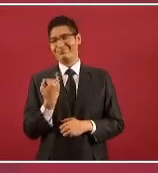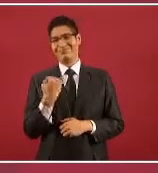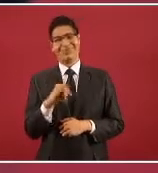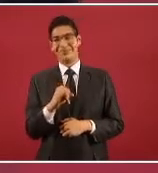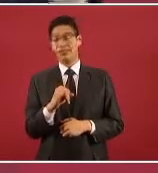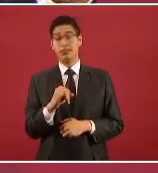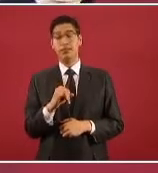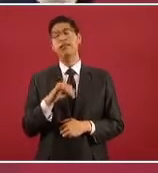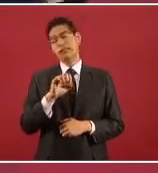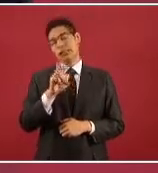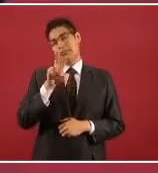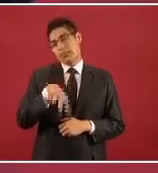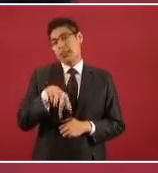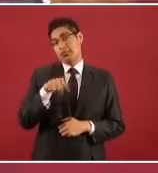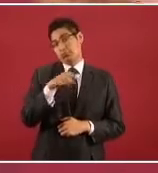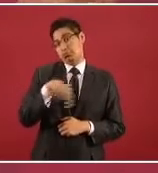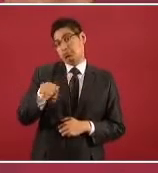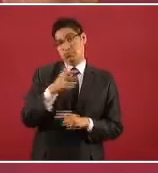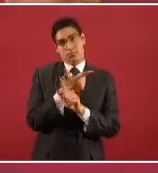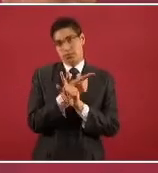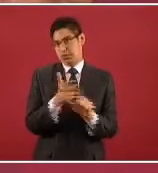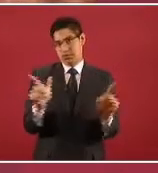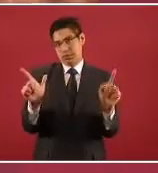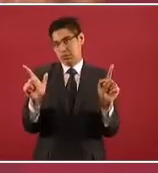Somos libres, eso es lo aclaro, ¿eh?